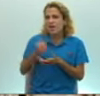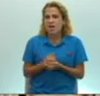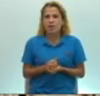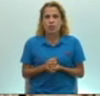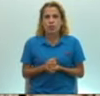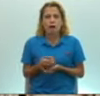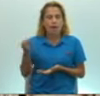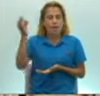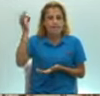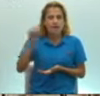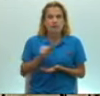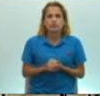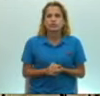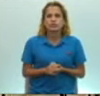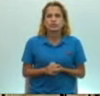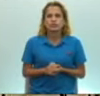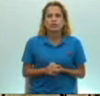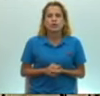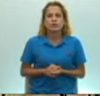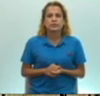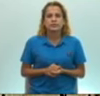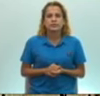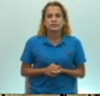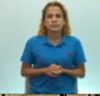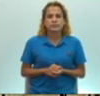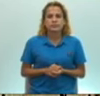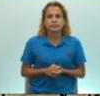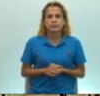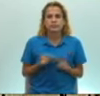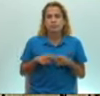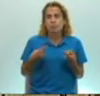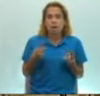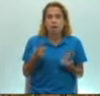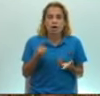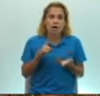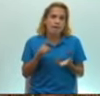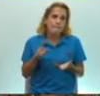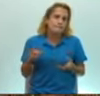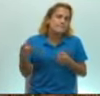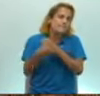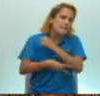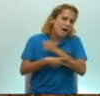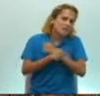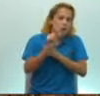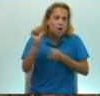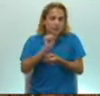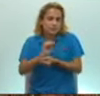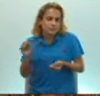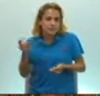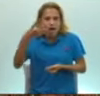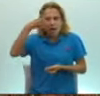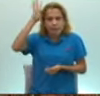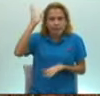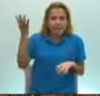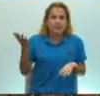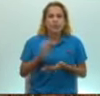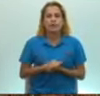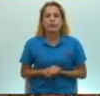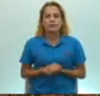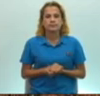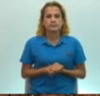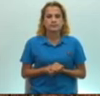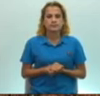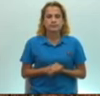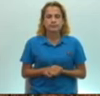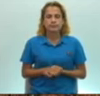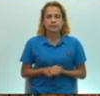emanen lenguas como el portugués, como el español, el francés y el italiano, porque ya le estoy dando claves de países que fueron conquistados. En